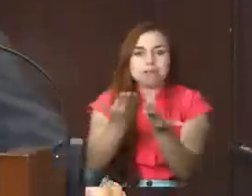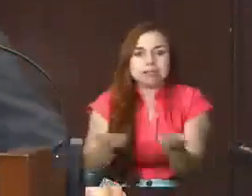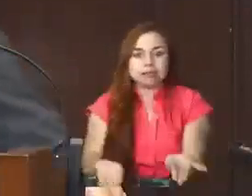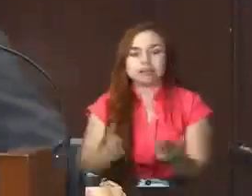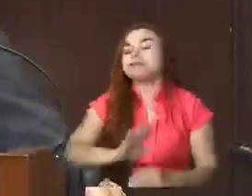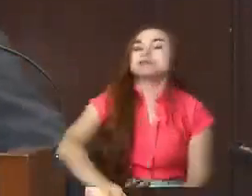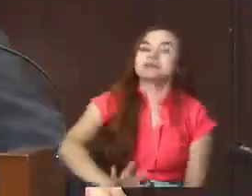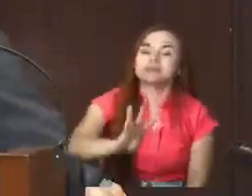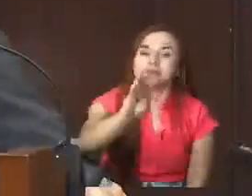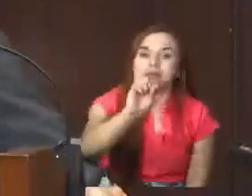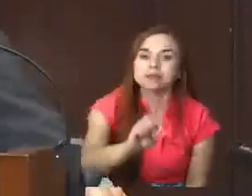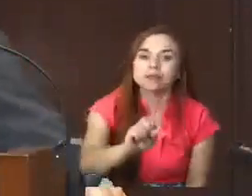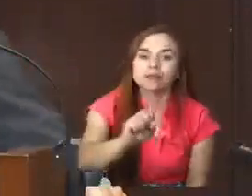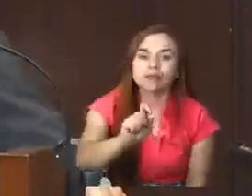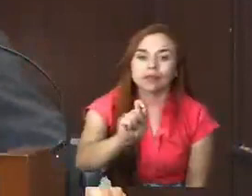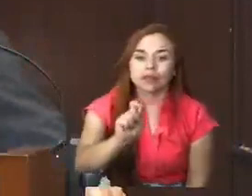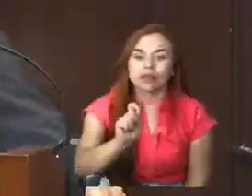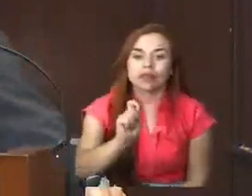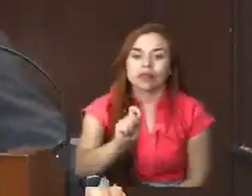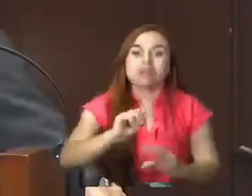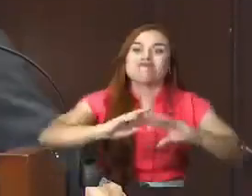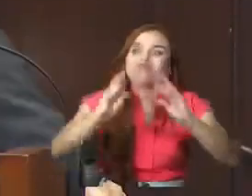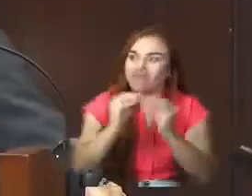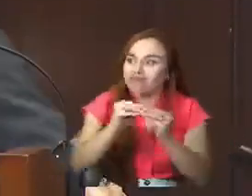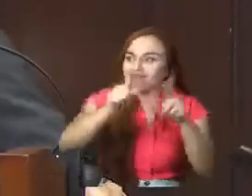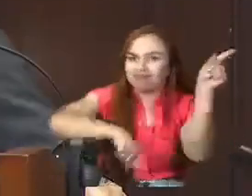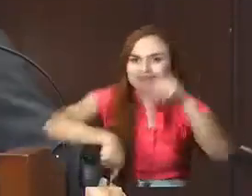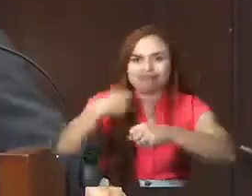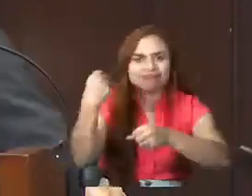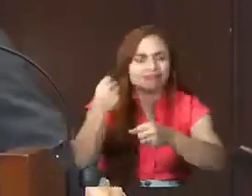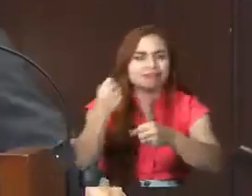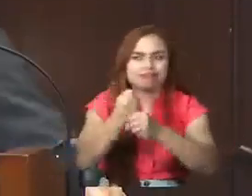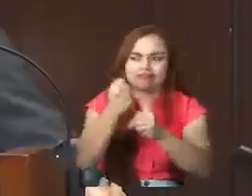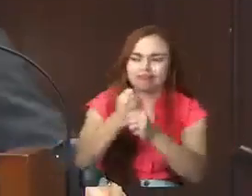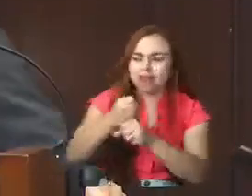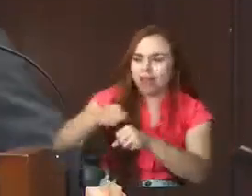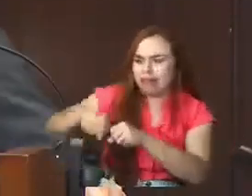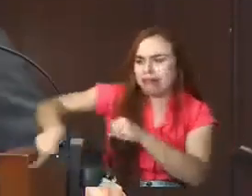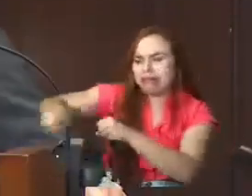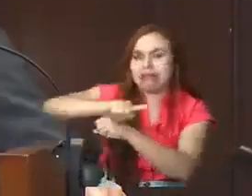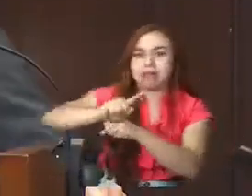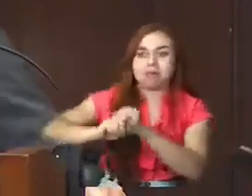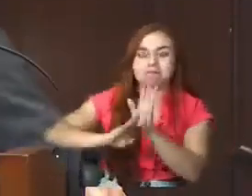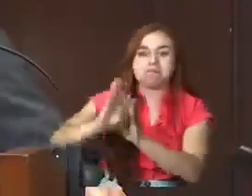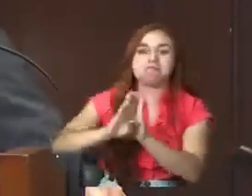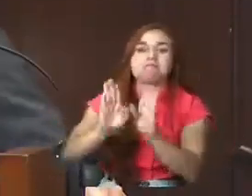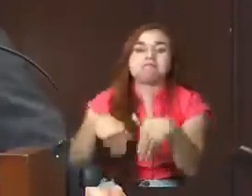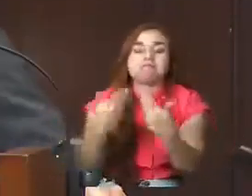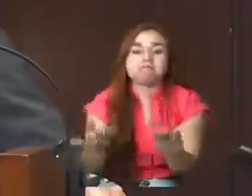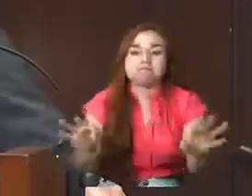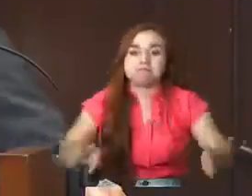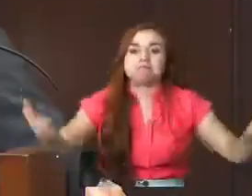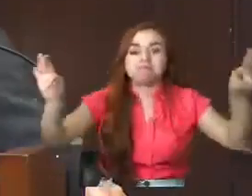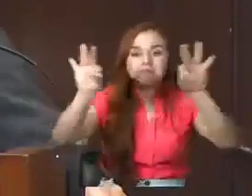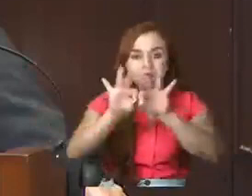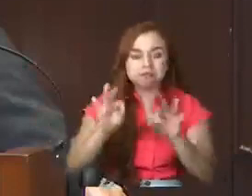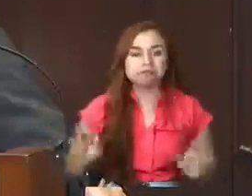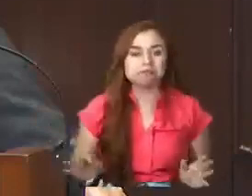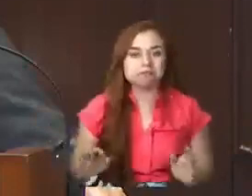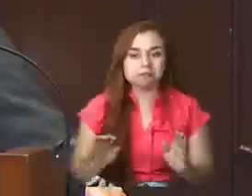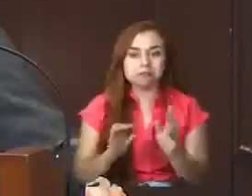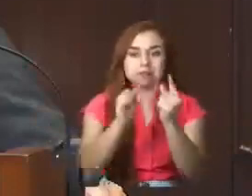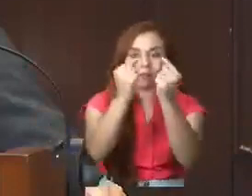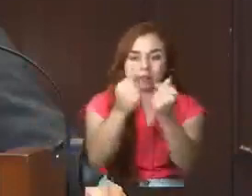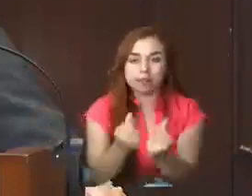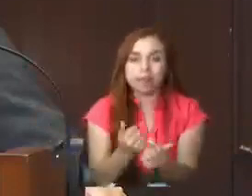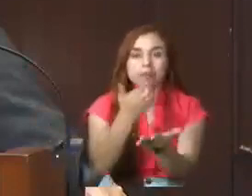48.2% de la población económicamente activa. Se trata de una condición que afecta a la economía